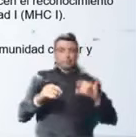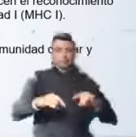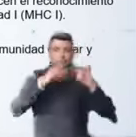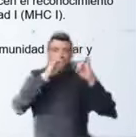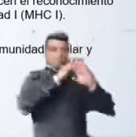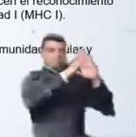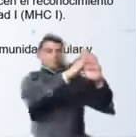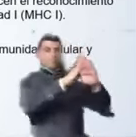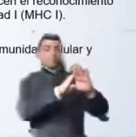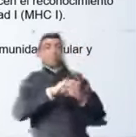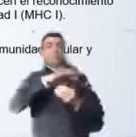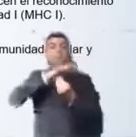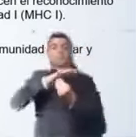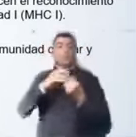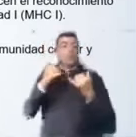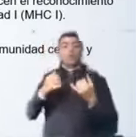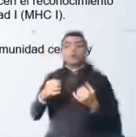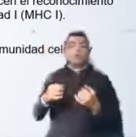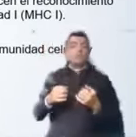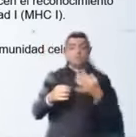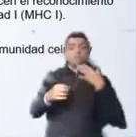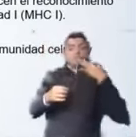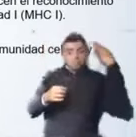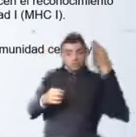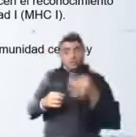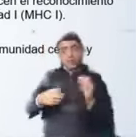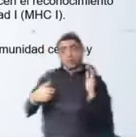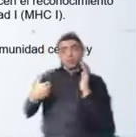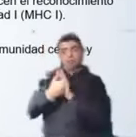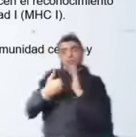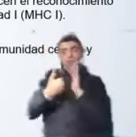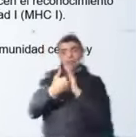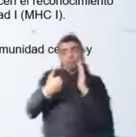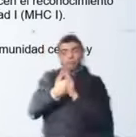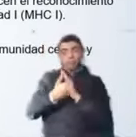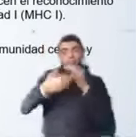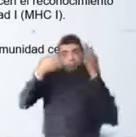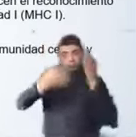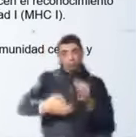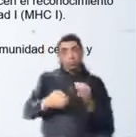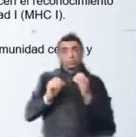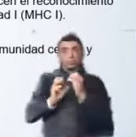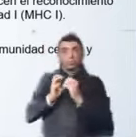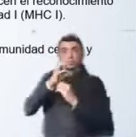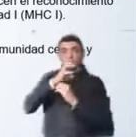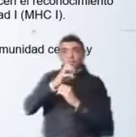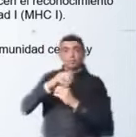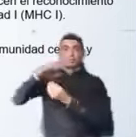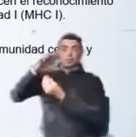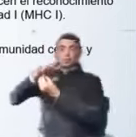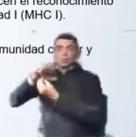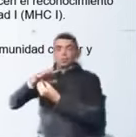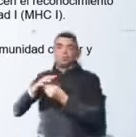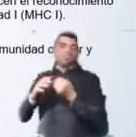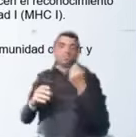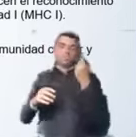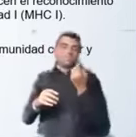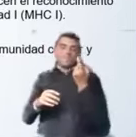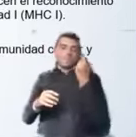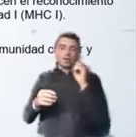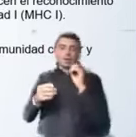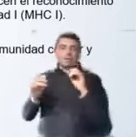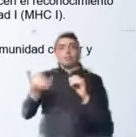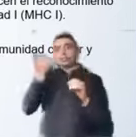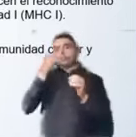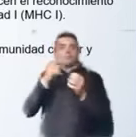tenemos evidencia científica frontal con COVID-19 y Ganoderma lucidum porque es una enfermedad muy nueva, pero